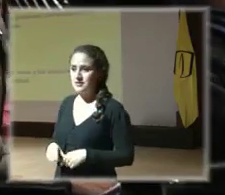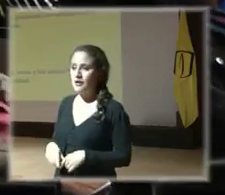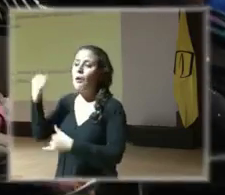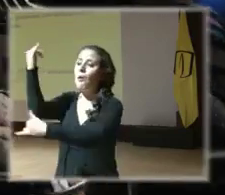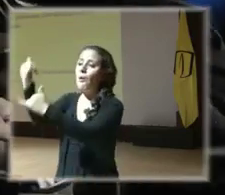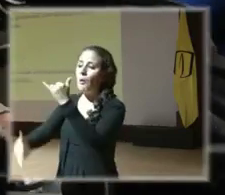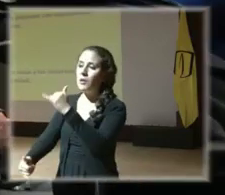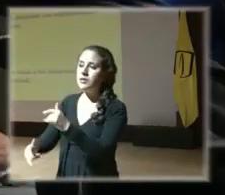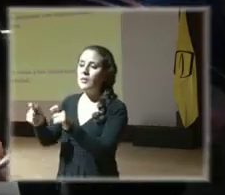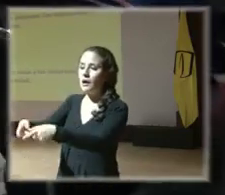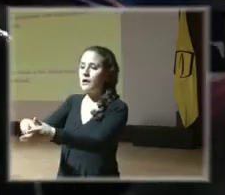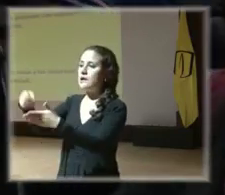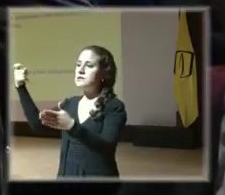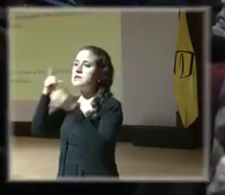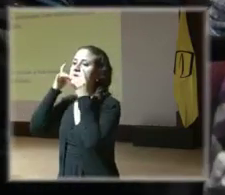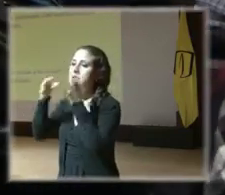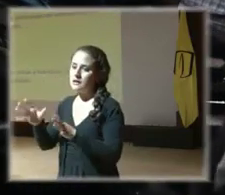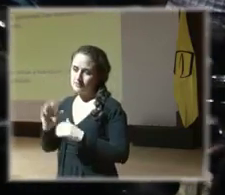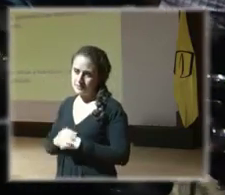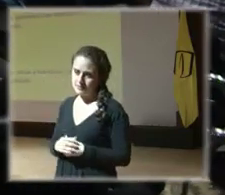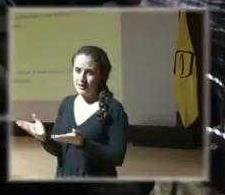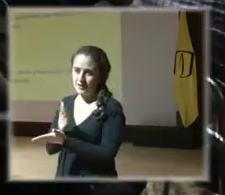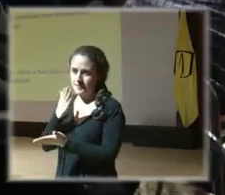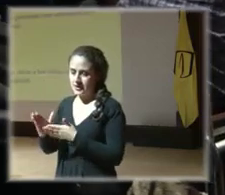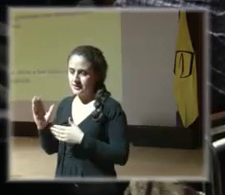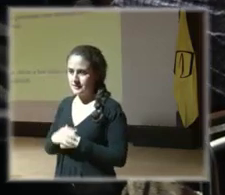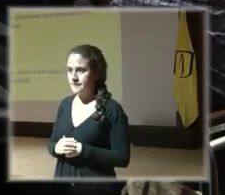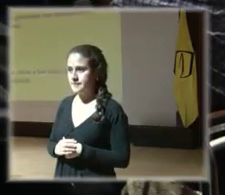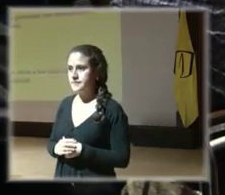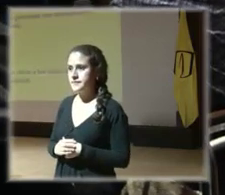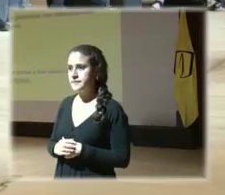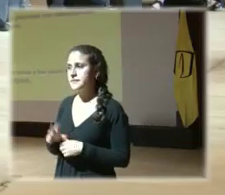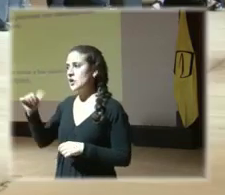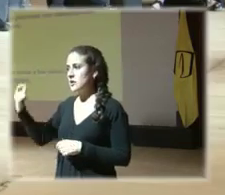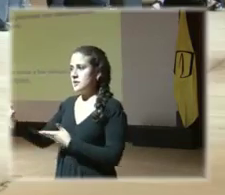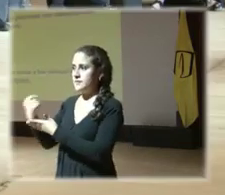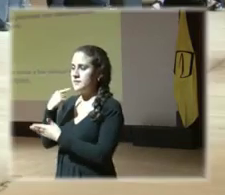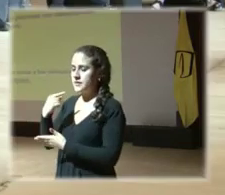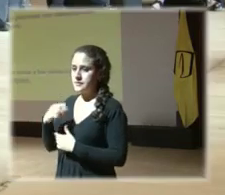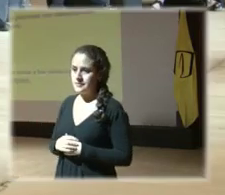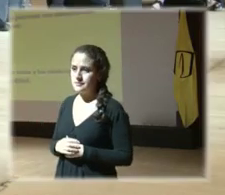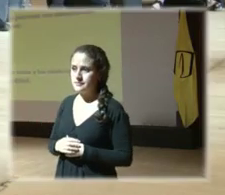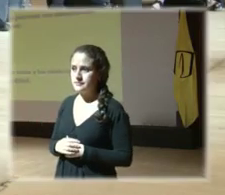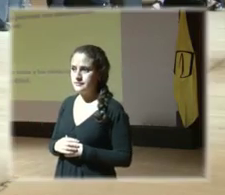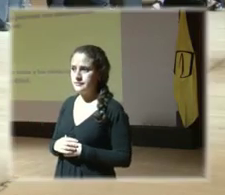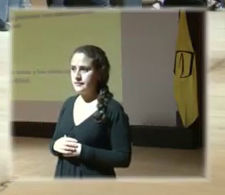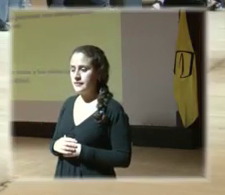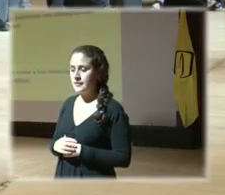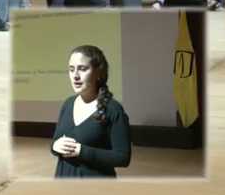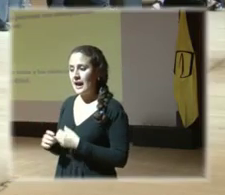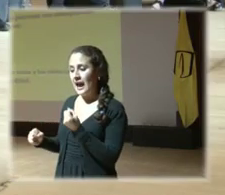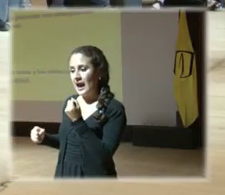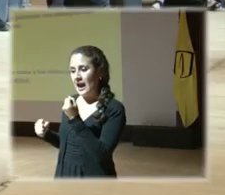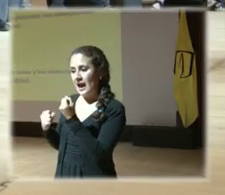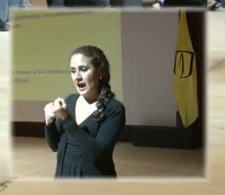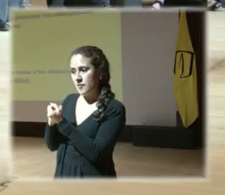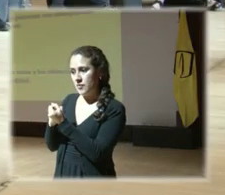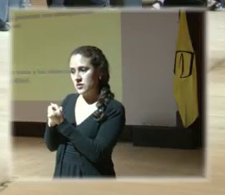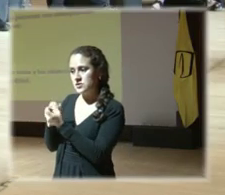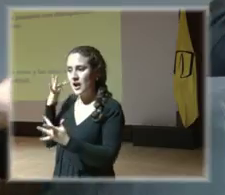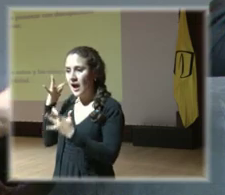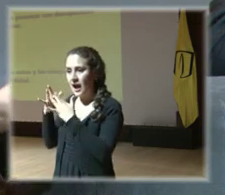se define la inimputabilidad, que es una cosa completamente aparte. Hay una pregunta sobre si los apoyos se plantean como un servicio